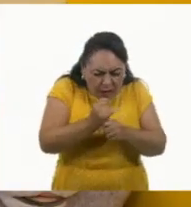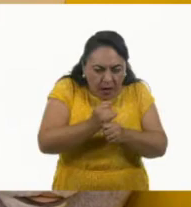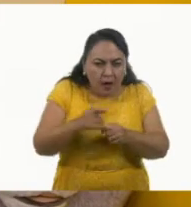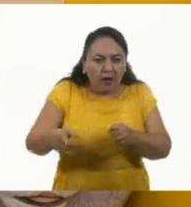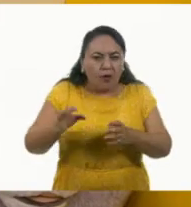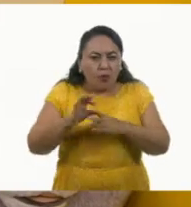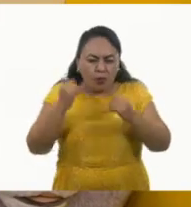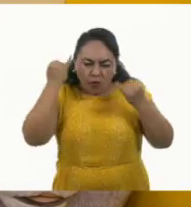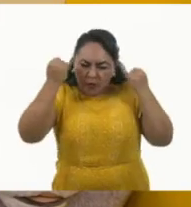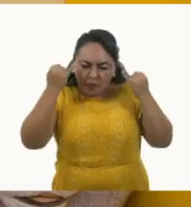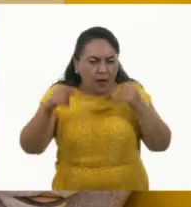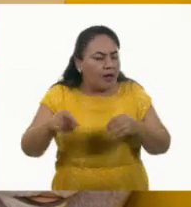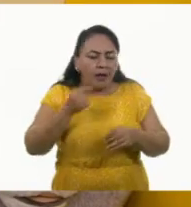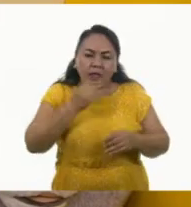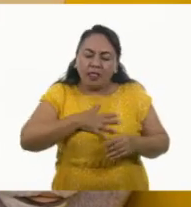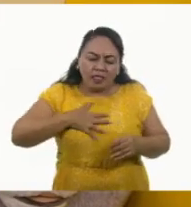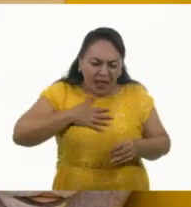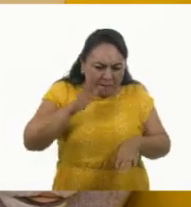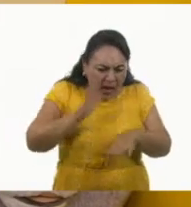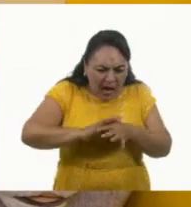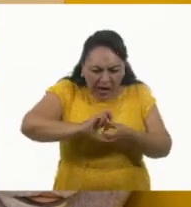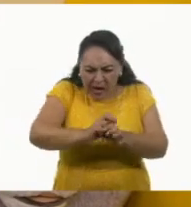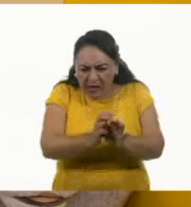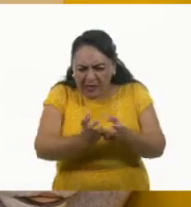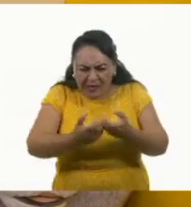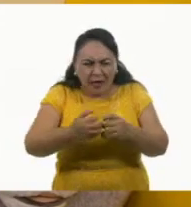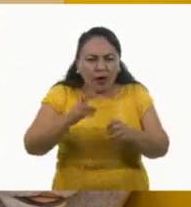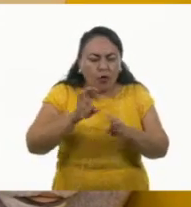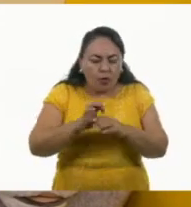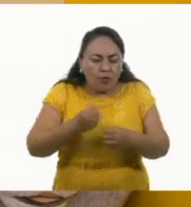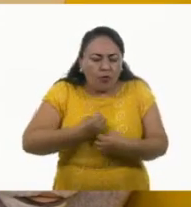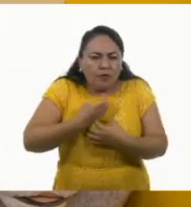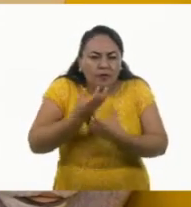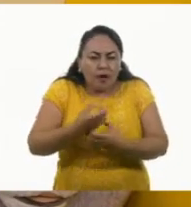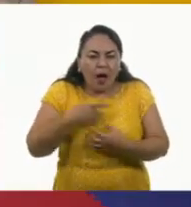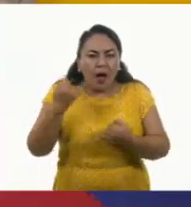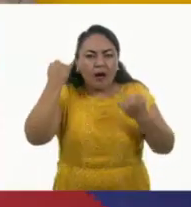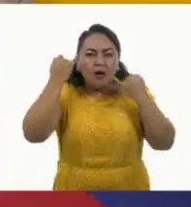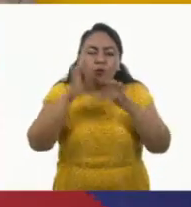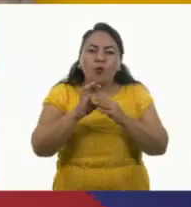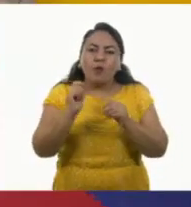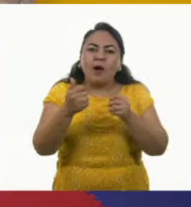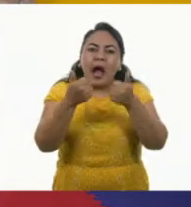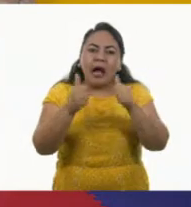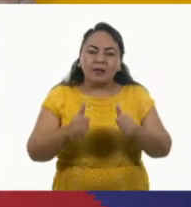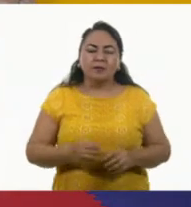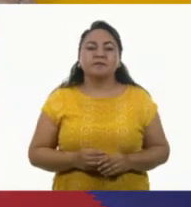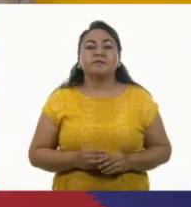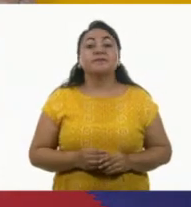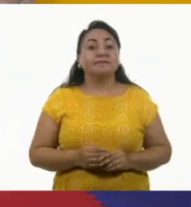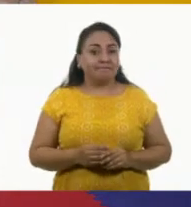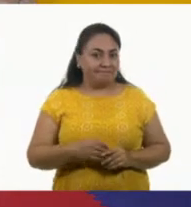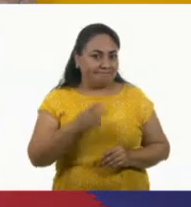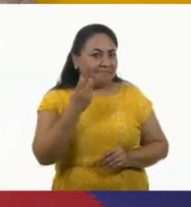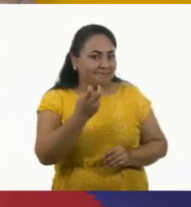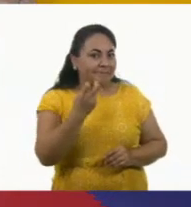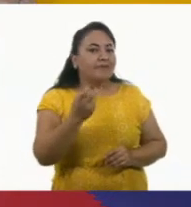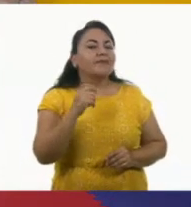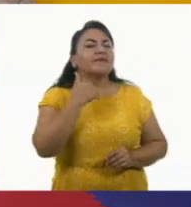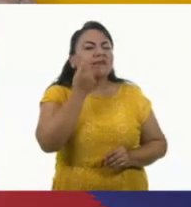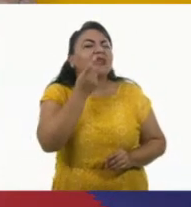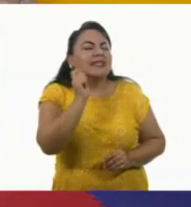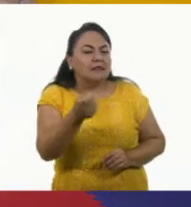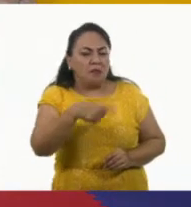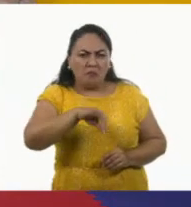respuestas a sus hipótesis e inclusive manifestar sus expresiones artísticas. Eso quiere decir que podemos usar